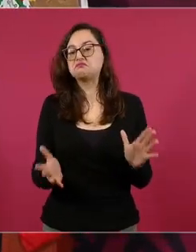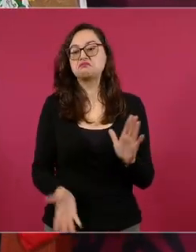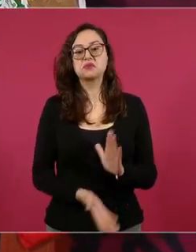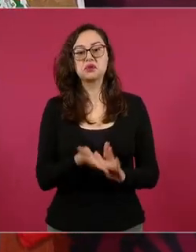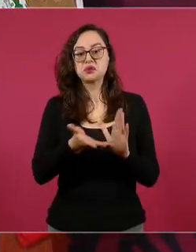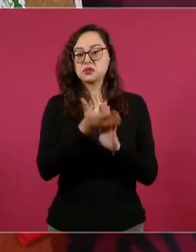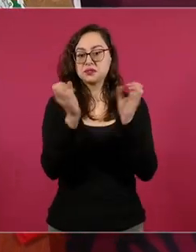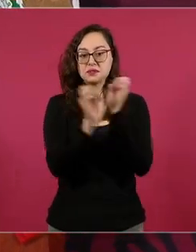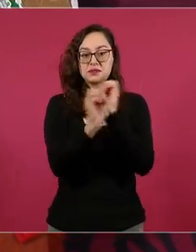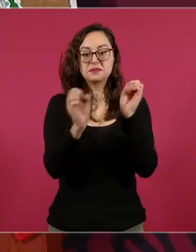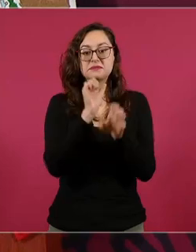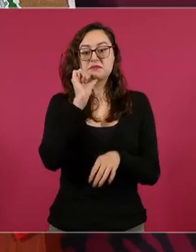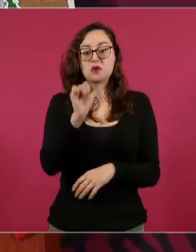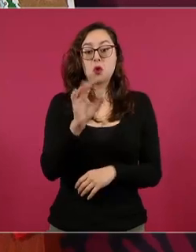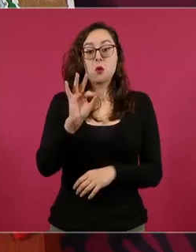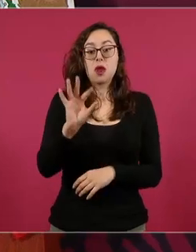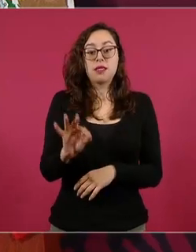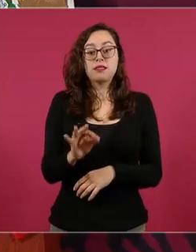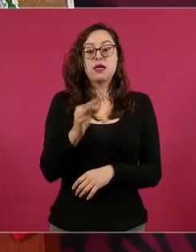44 años.